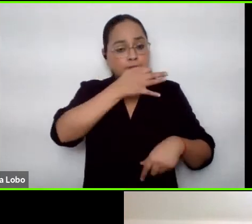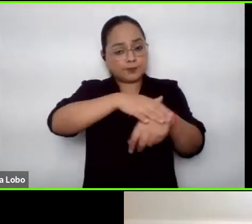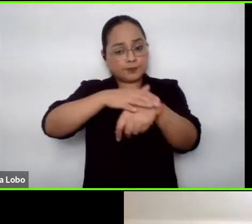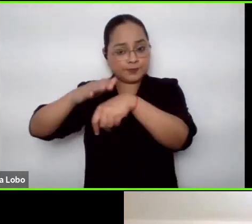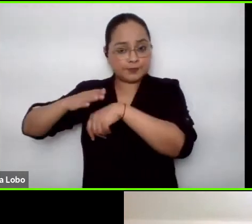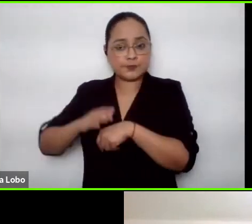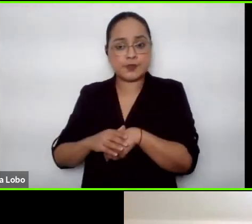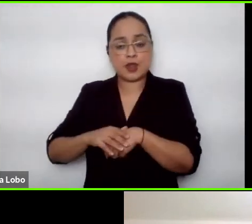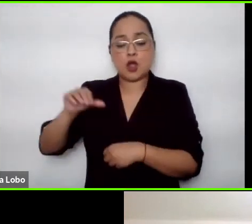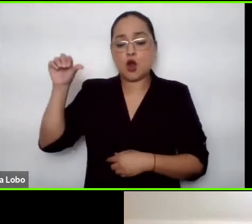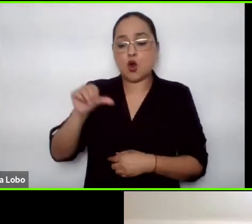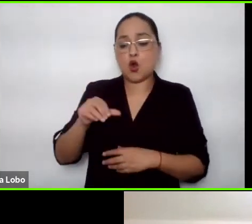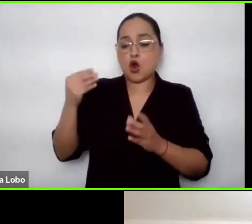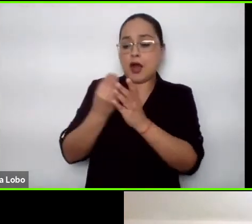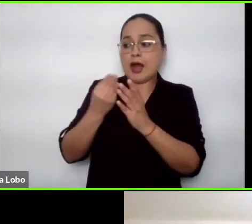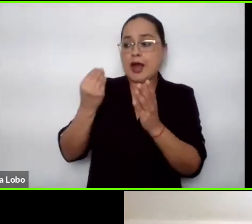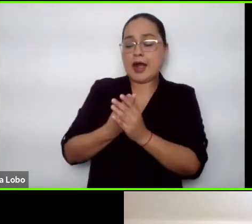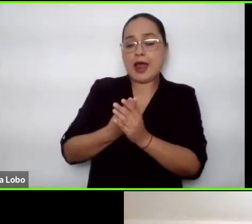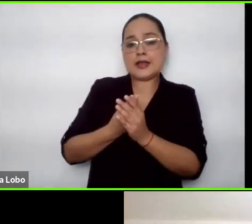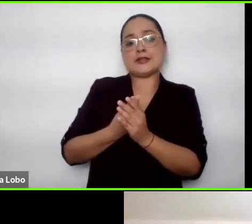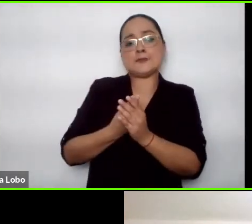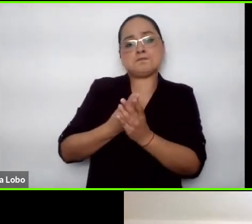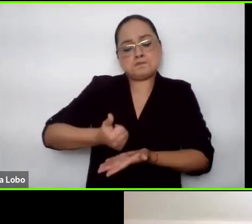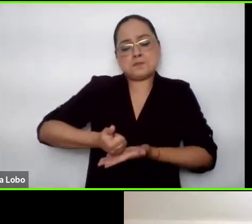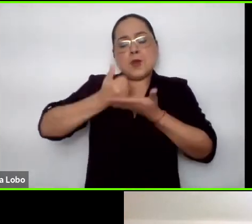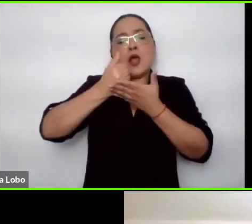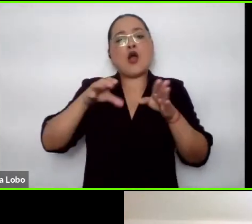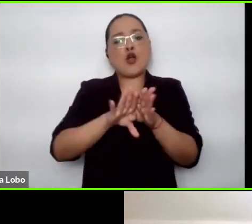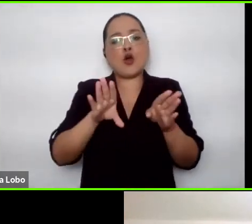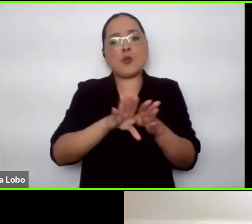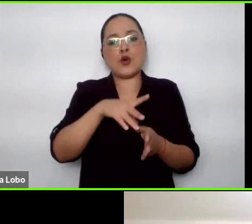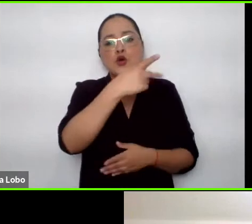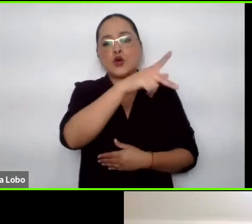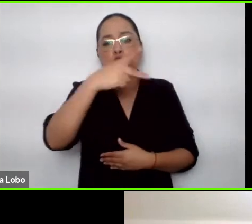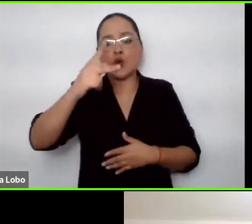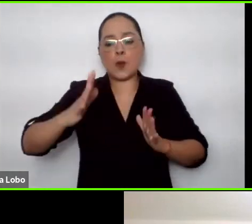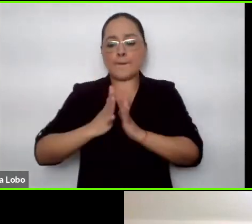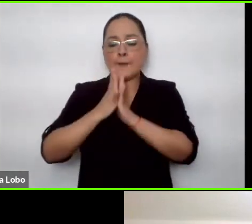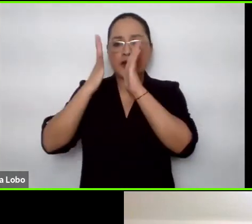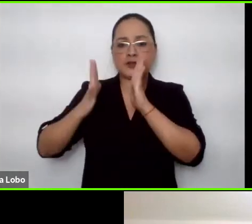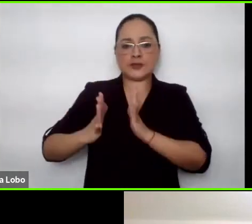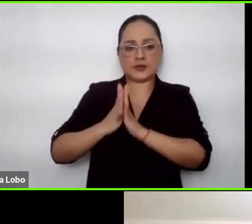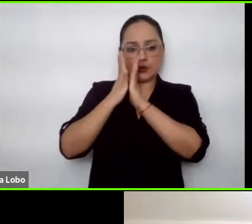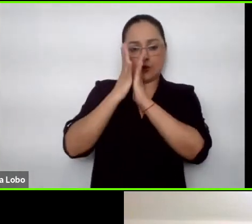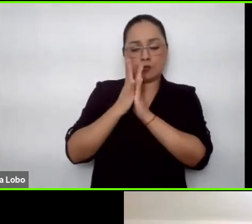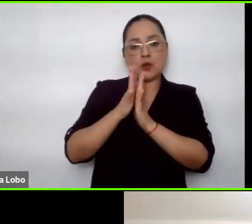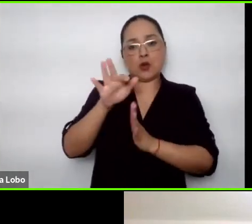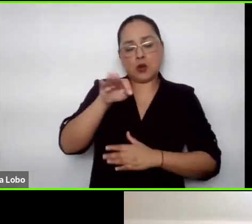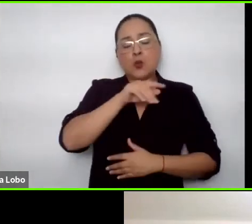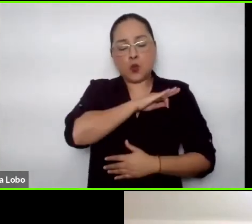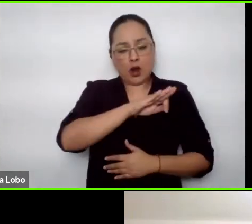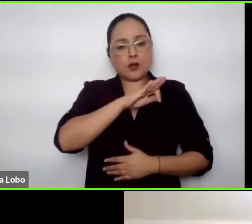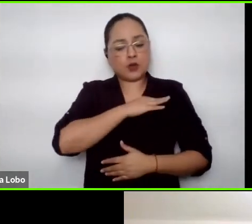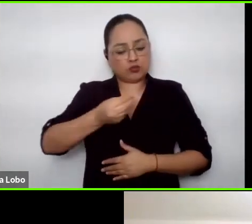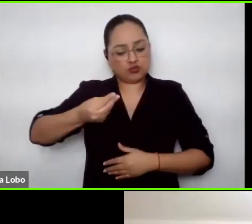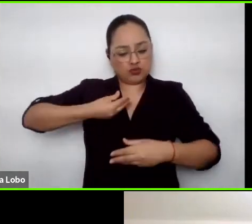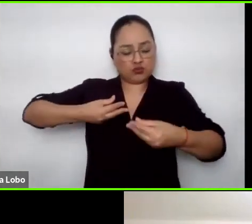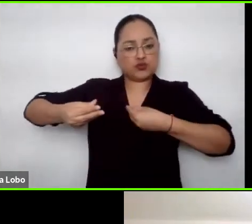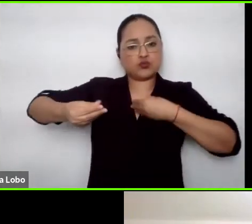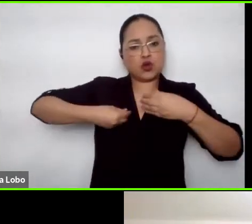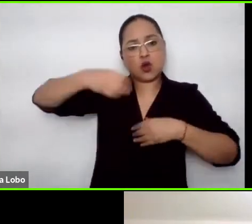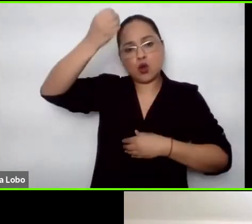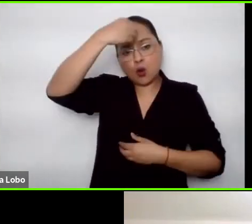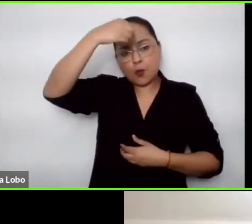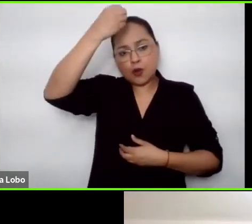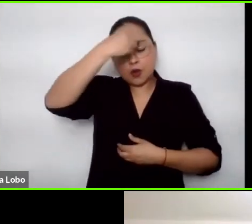que esta es una sesión que se enriquece con su participación, por lo cual les invito a realizar preguntas y comentarios. Al finalizar la sesión, daremos lectura